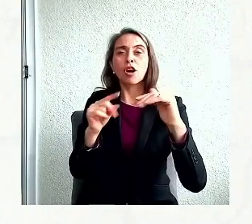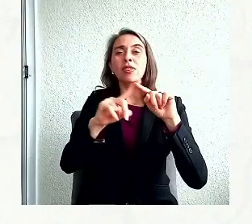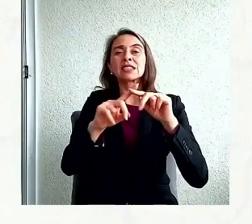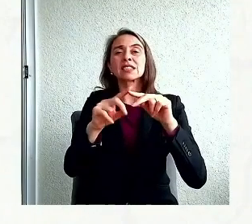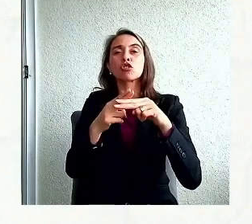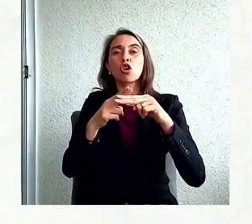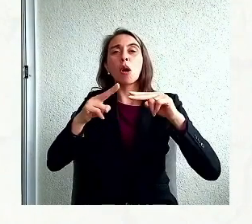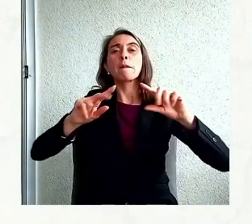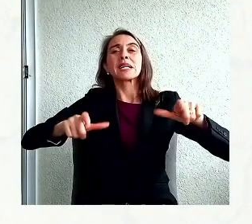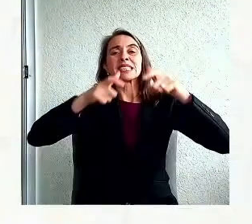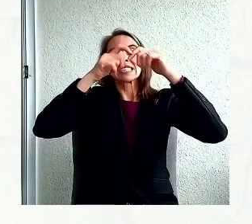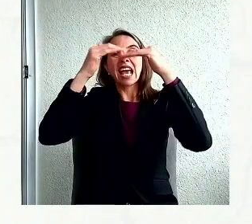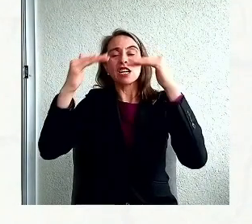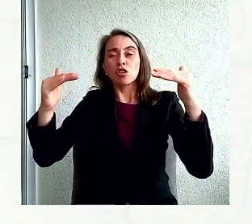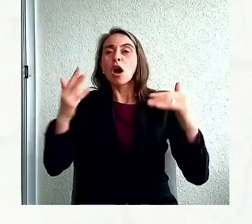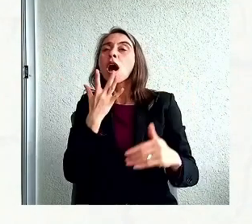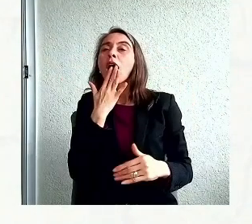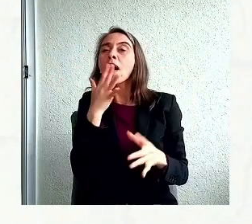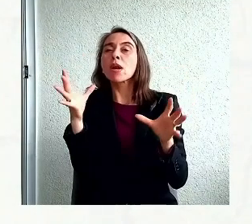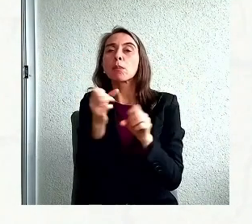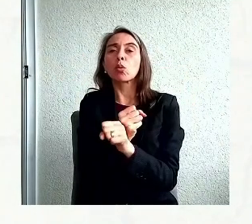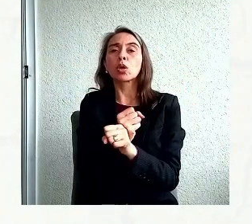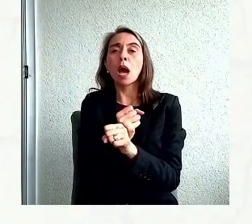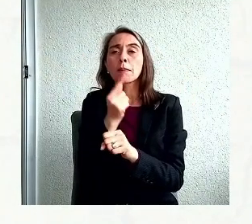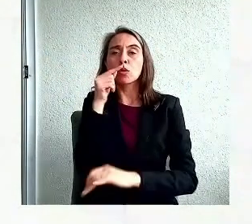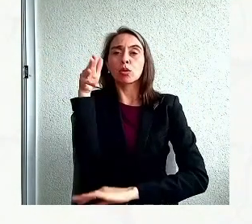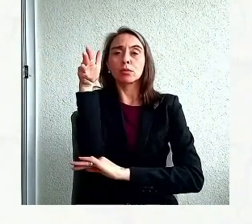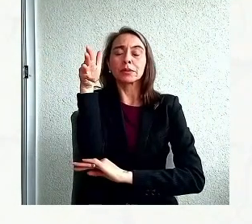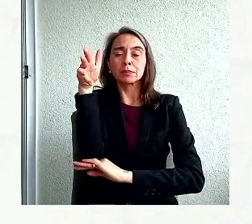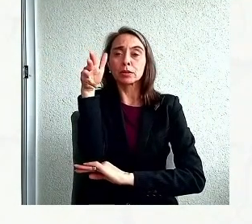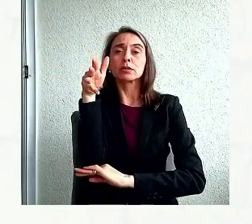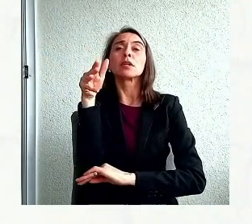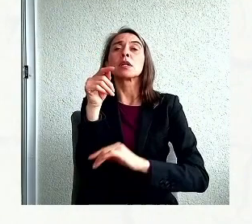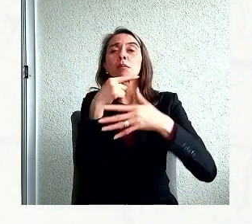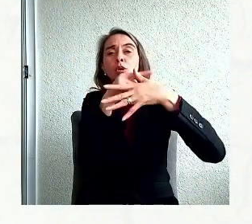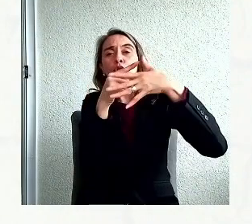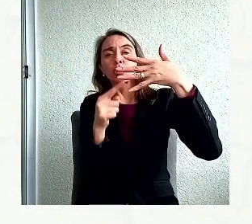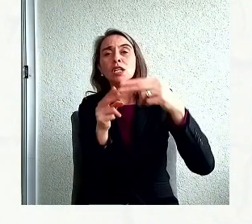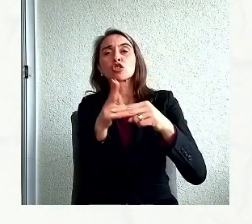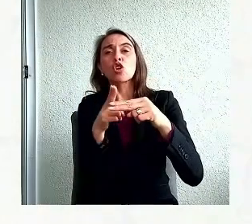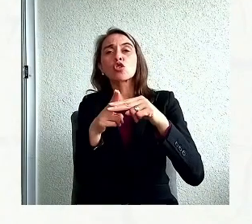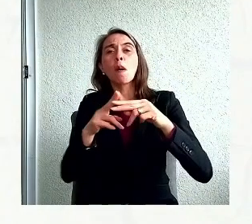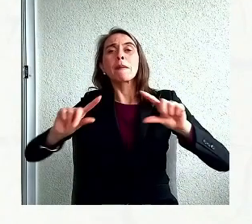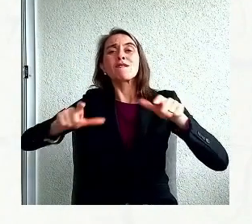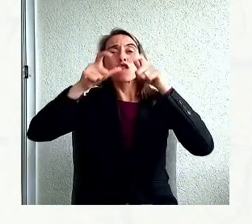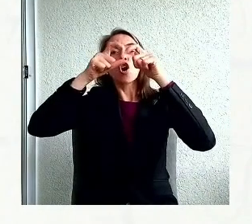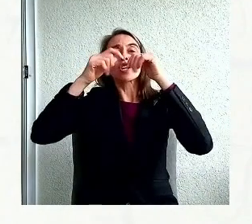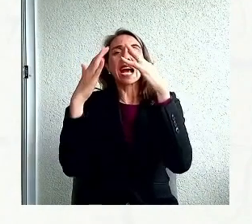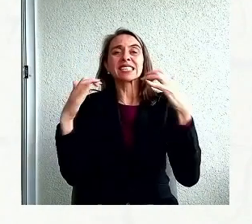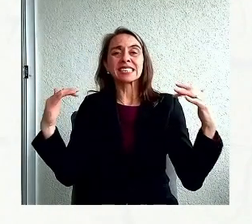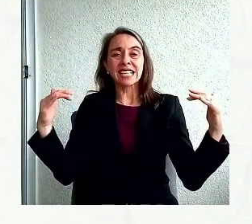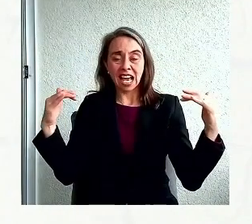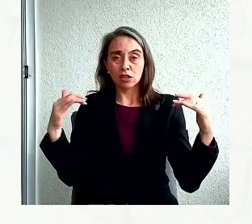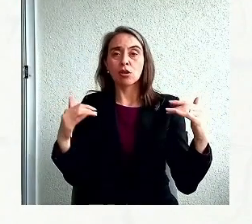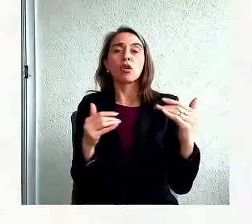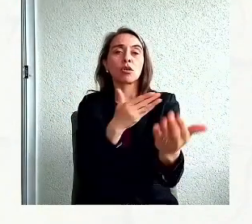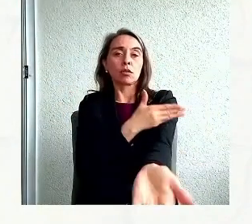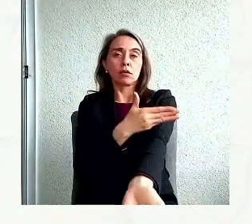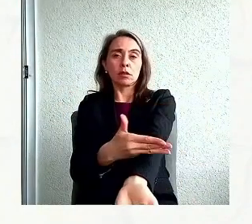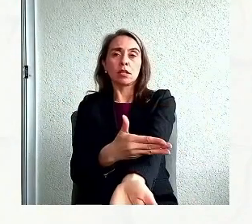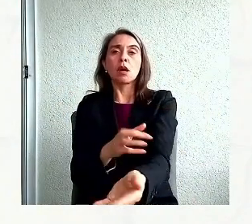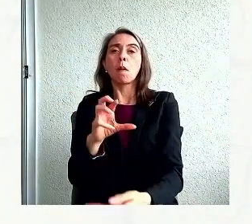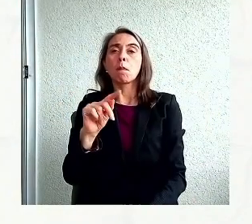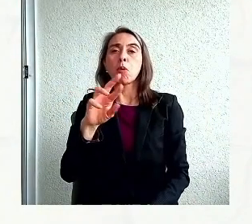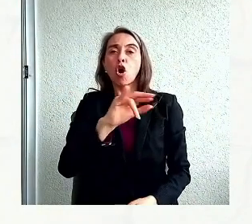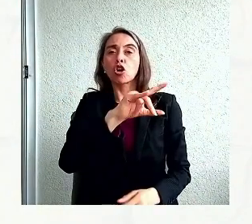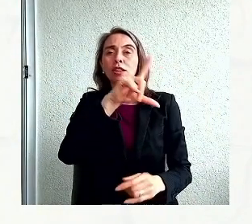zona central, en Portillo, en la cuenca de la Concagua, donde tenemos instalado nuestro primer Nunatak 1, perdón, y en el Balse del Yeso, en